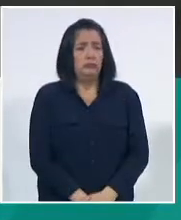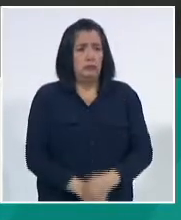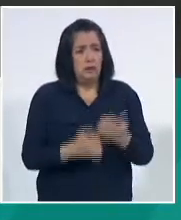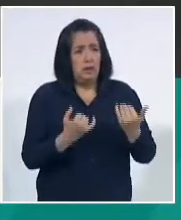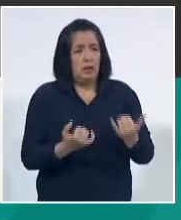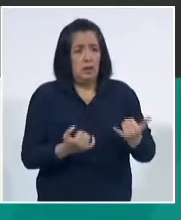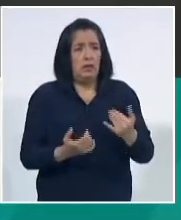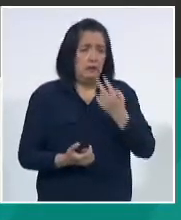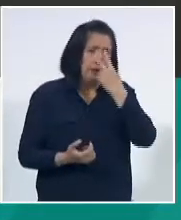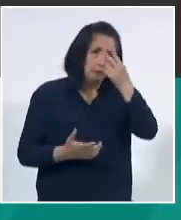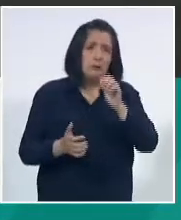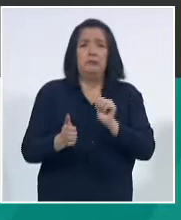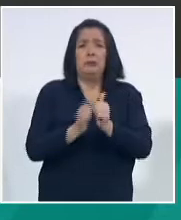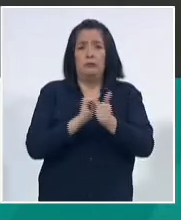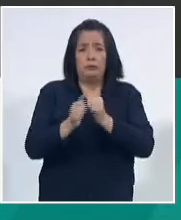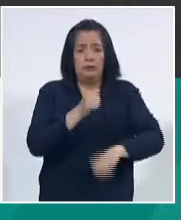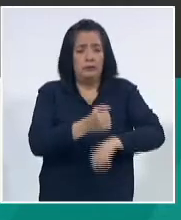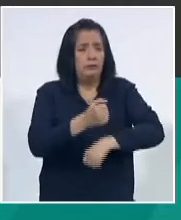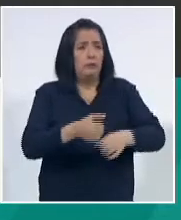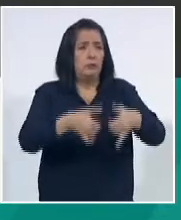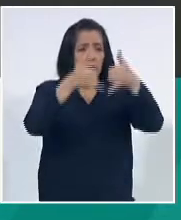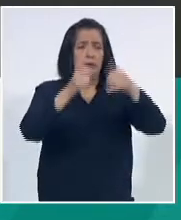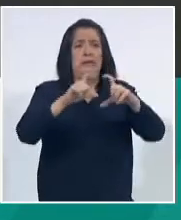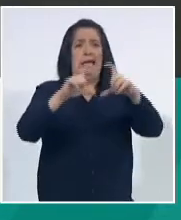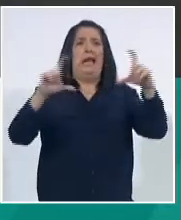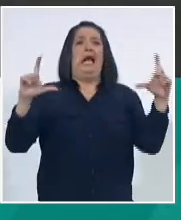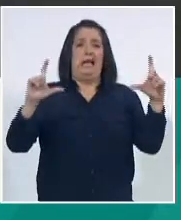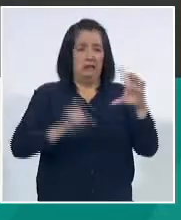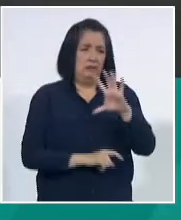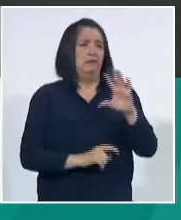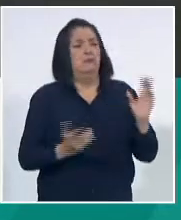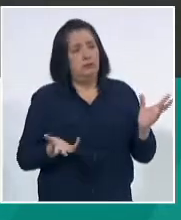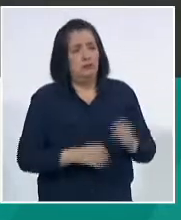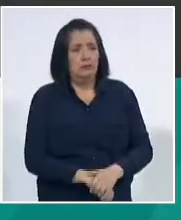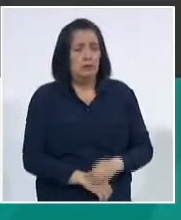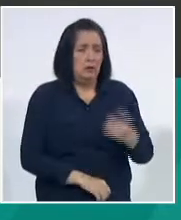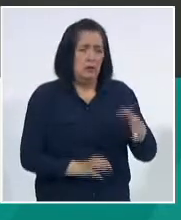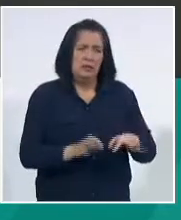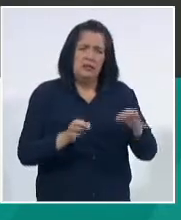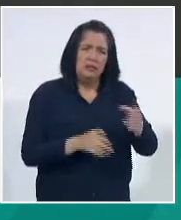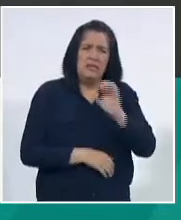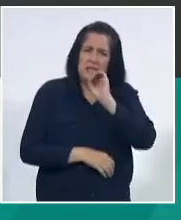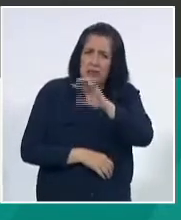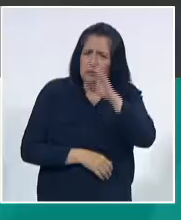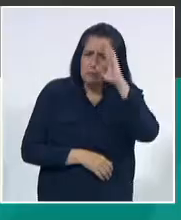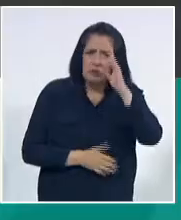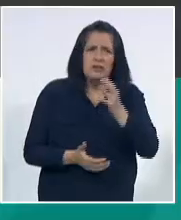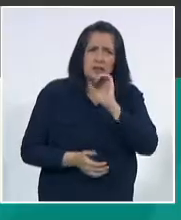que vamos a ver la Copa América y todo, un televisor grandazo, 50 pulgadas. Entonces pero ya. Es importante. ¿Qué es lo que le ha dicho la